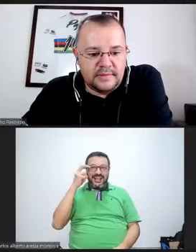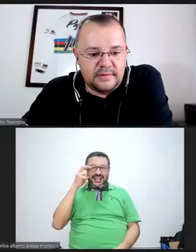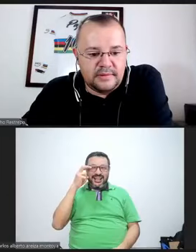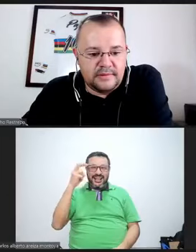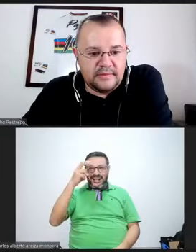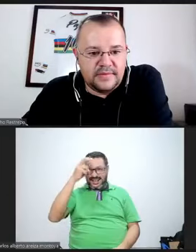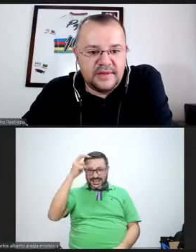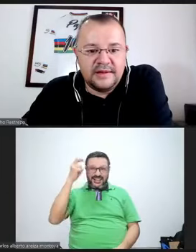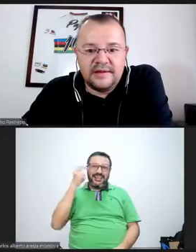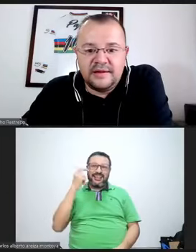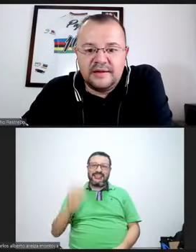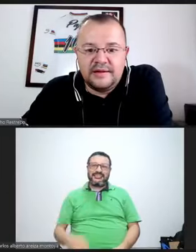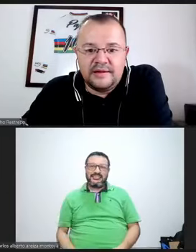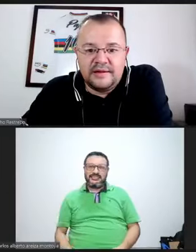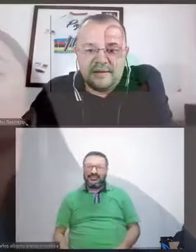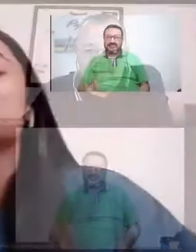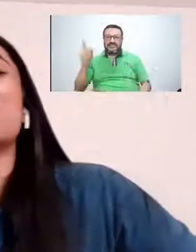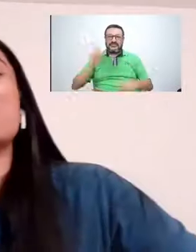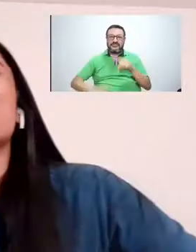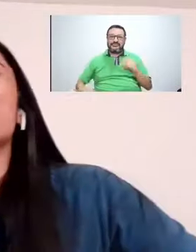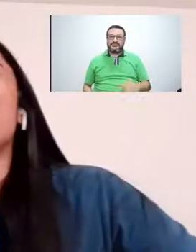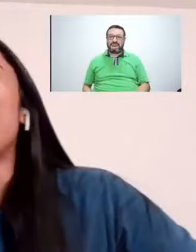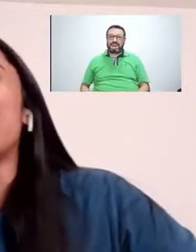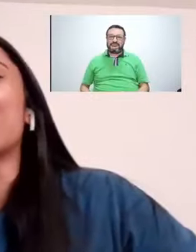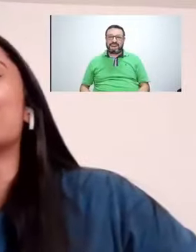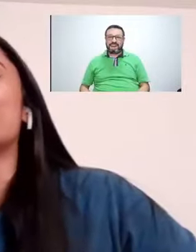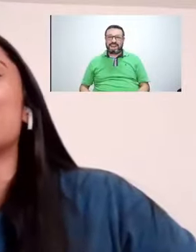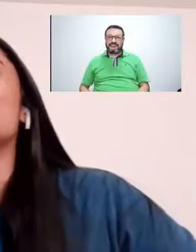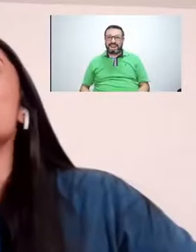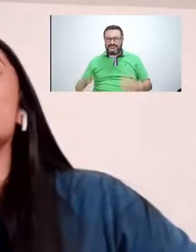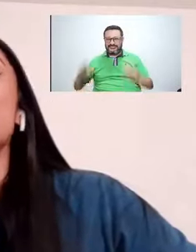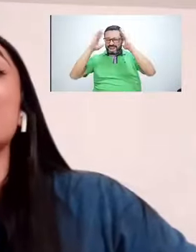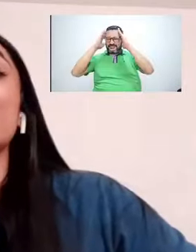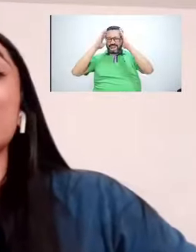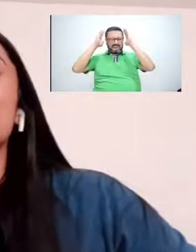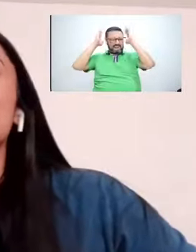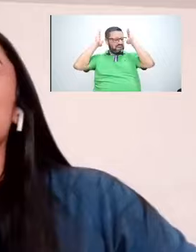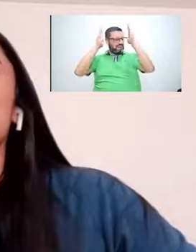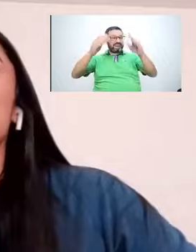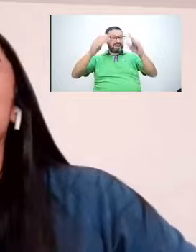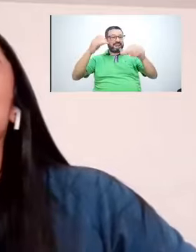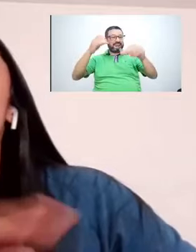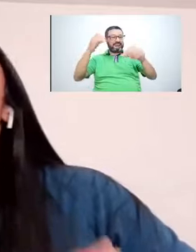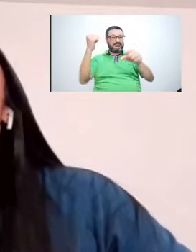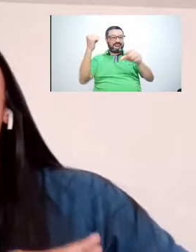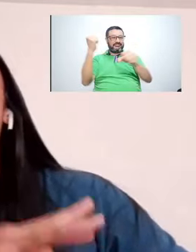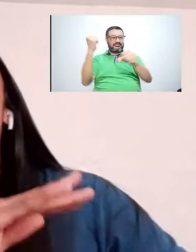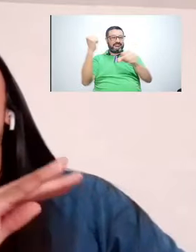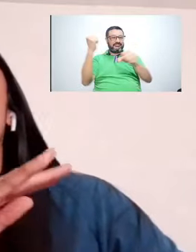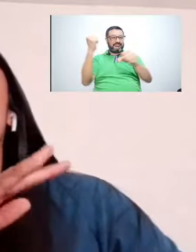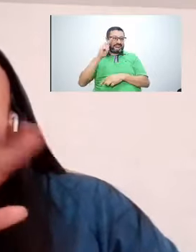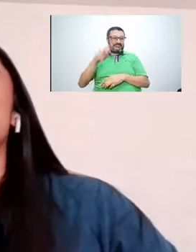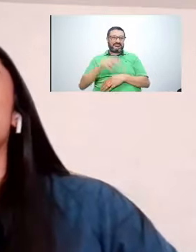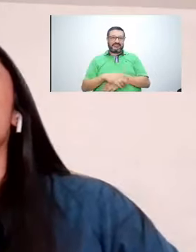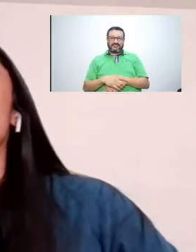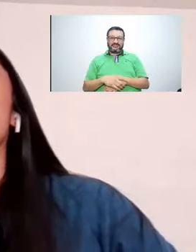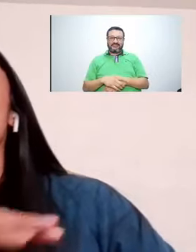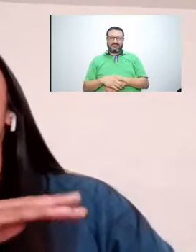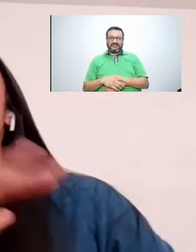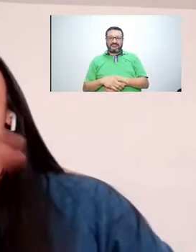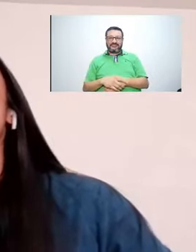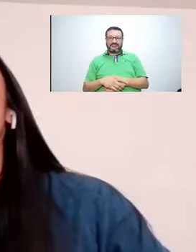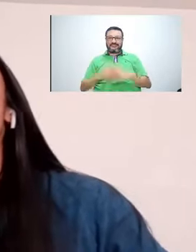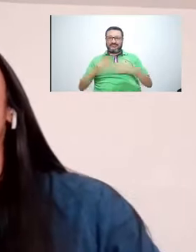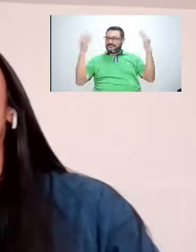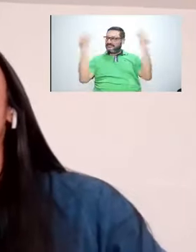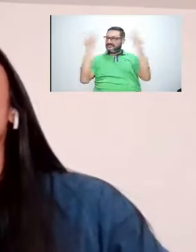está diciendo. Pues X, usted no ve nada. O sea, si usted logra ver a su entrenador haciendo eso, es porque está perdido. O sea, no sabe ni